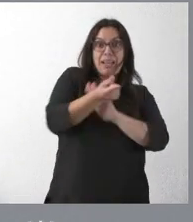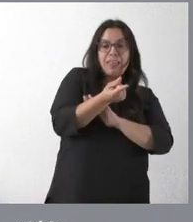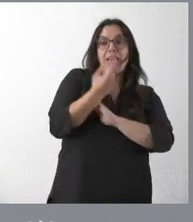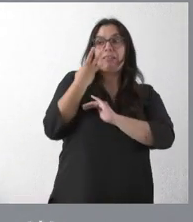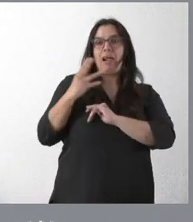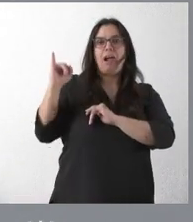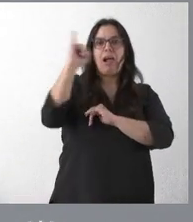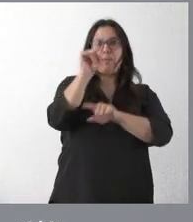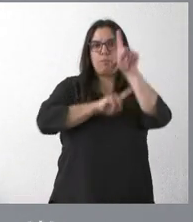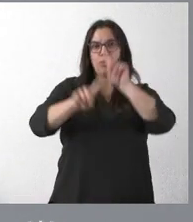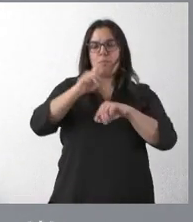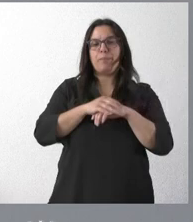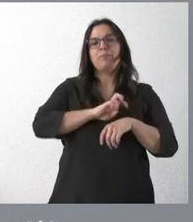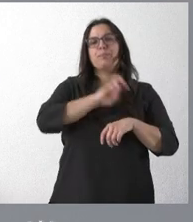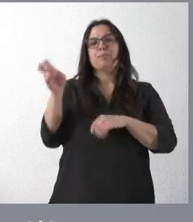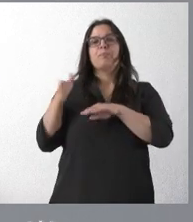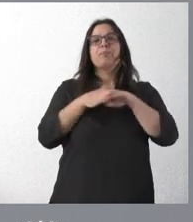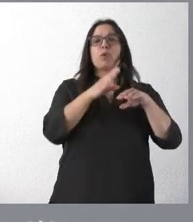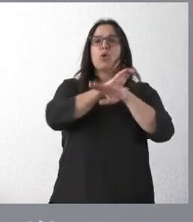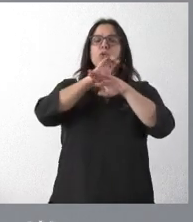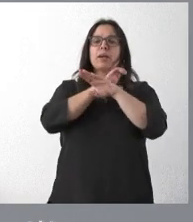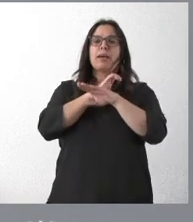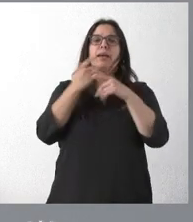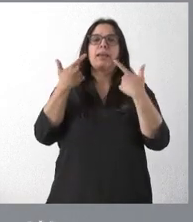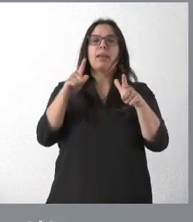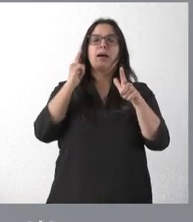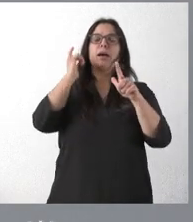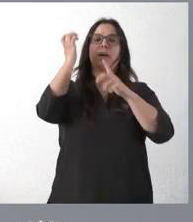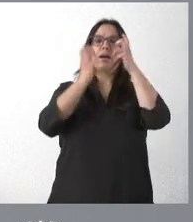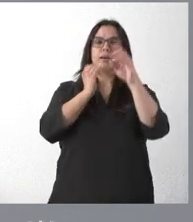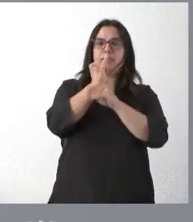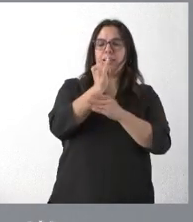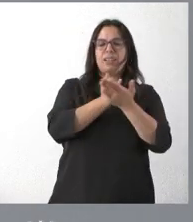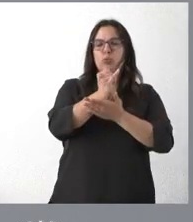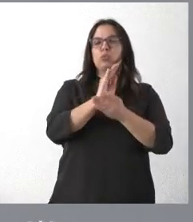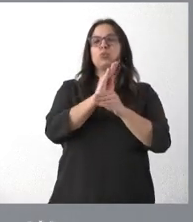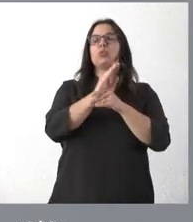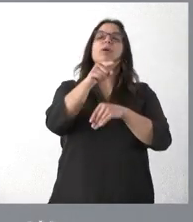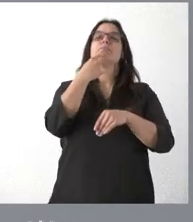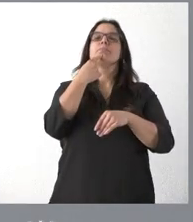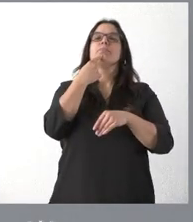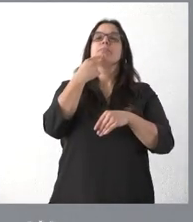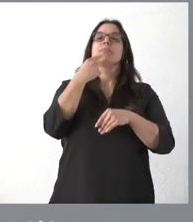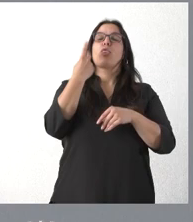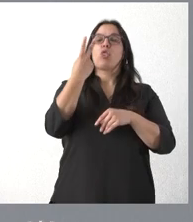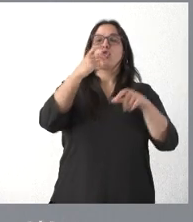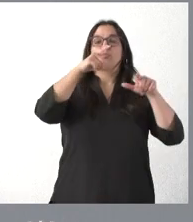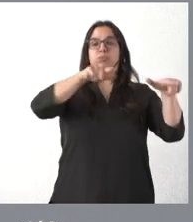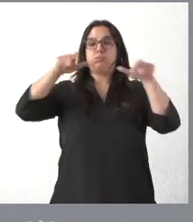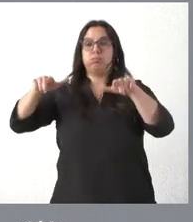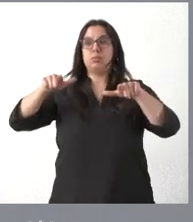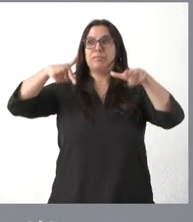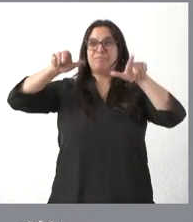consejería de agricultura ganadería y desarrollo rural dirige 2,8 millones de euros en la instalación de dos plantas fotovoltaicas para